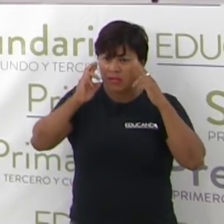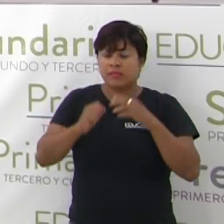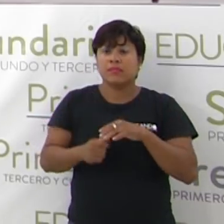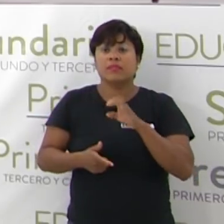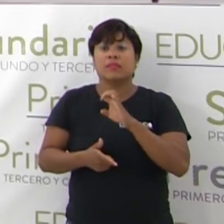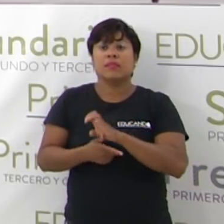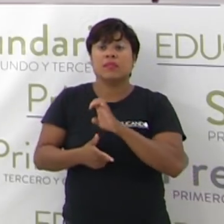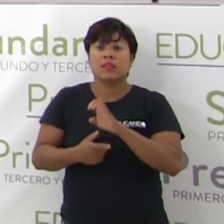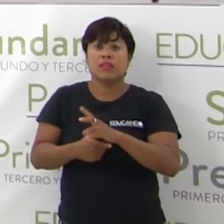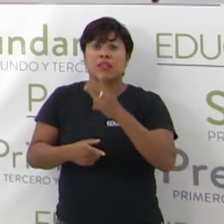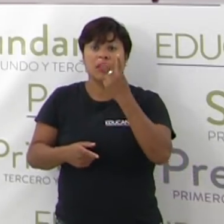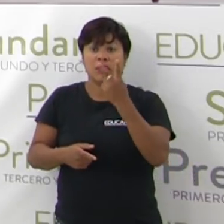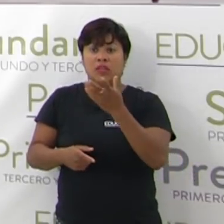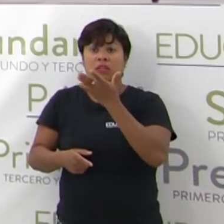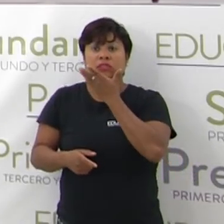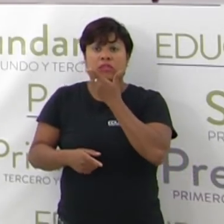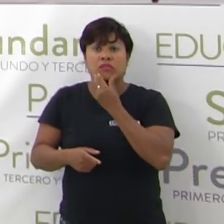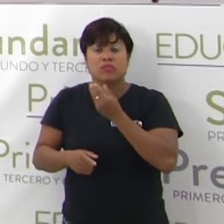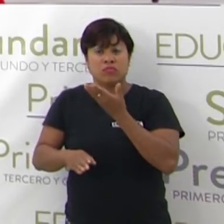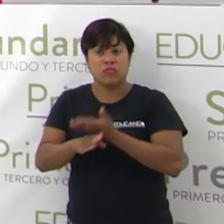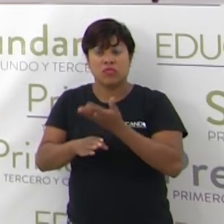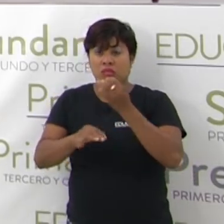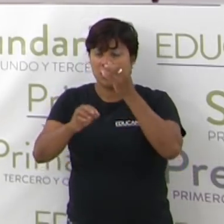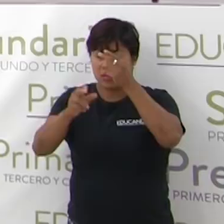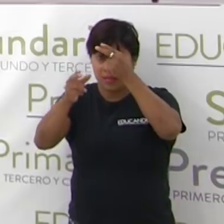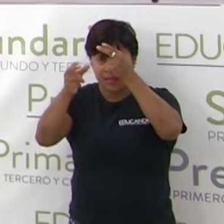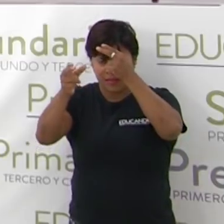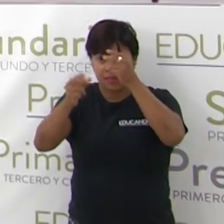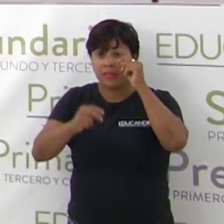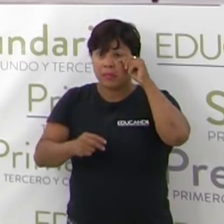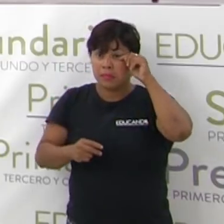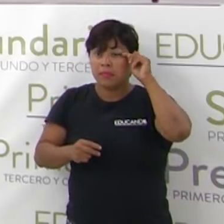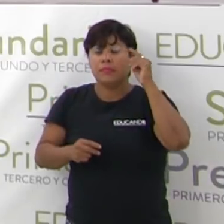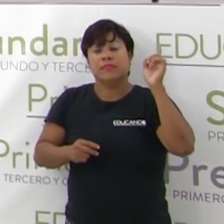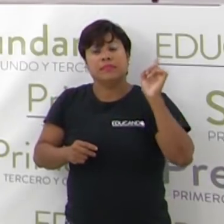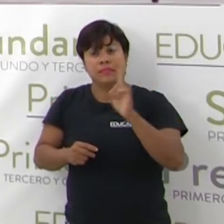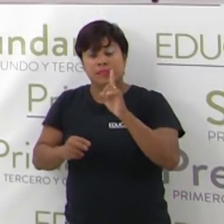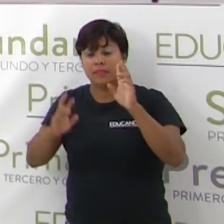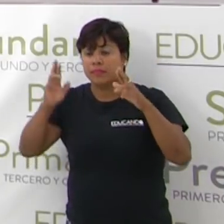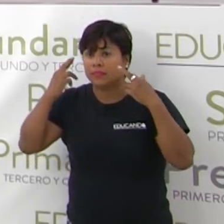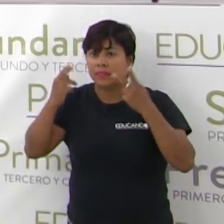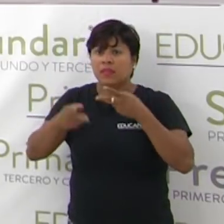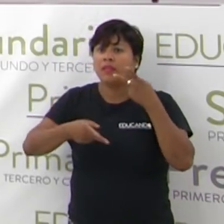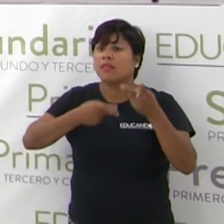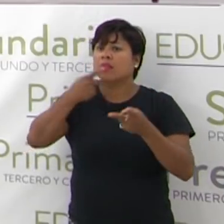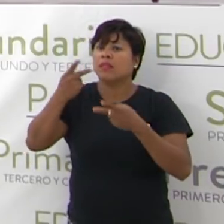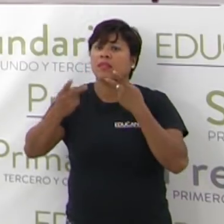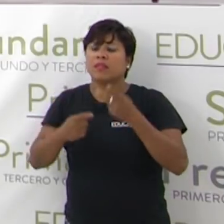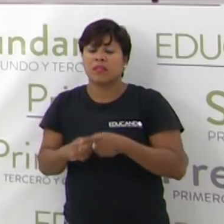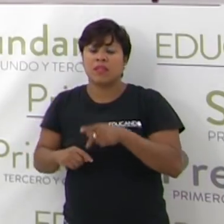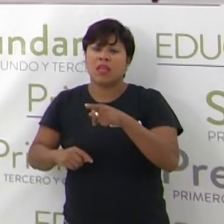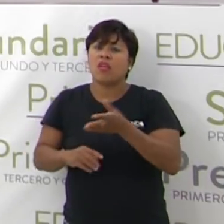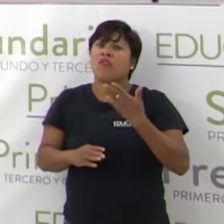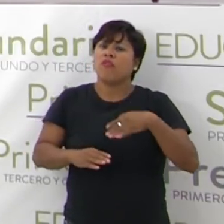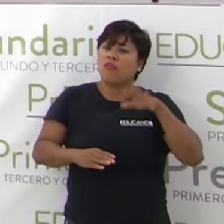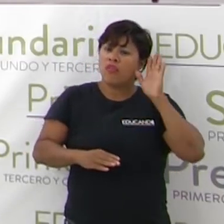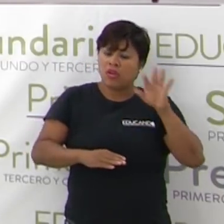entonces 2 hombres muy inteligentes llegaron a su reino y empezaron a hablar que ellos eran